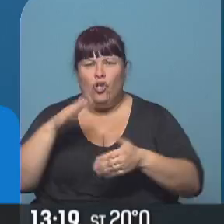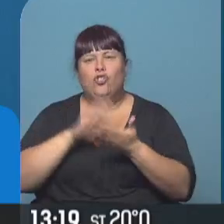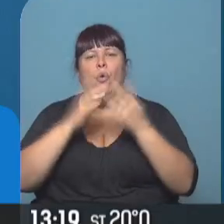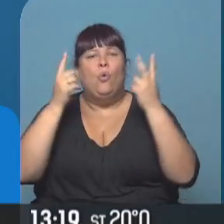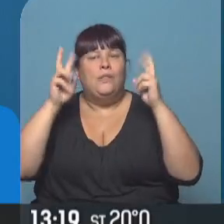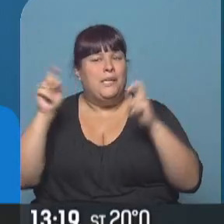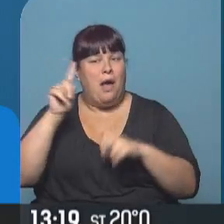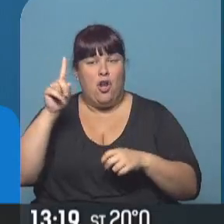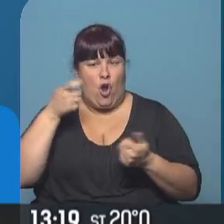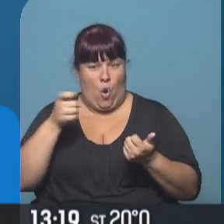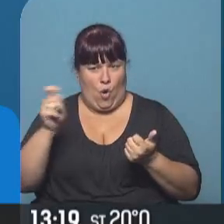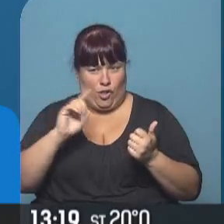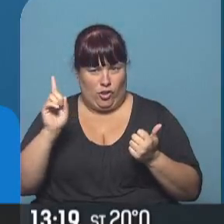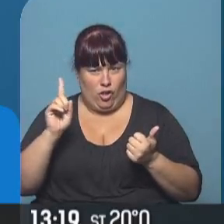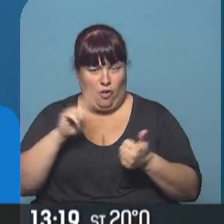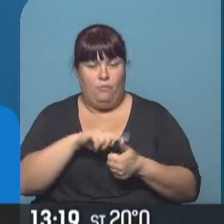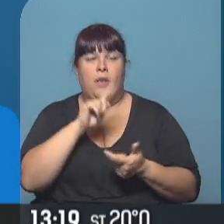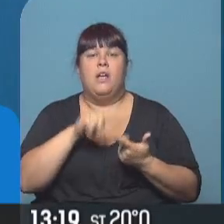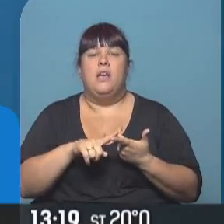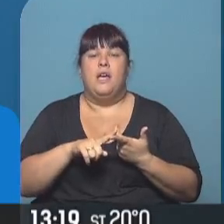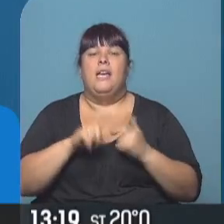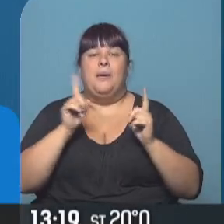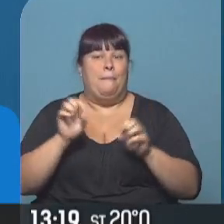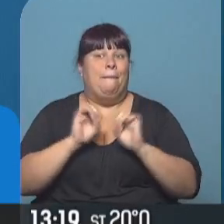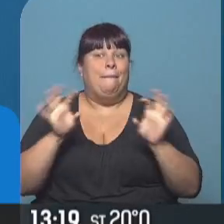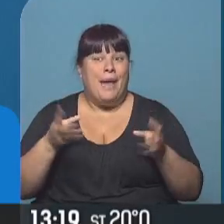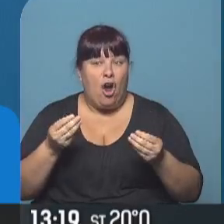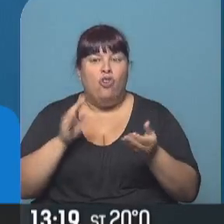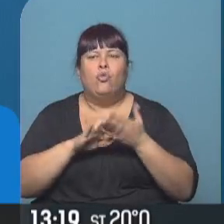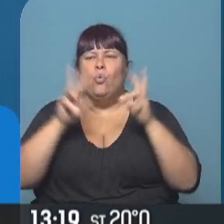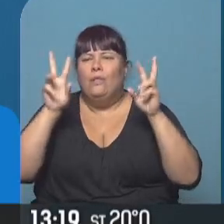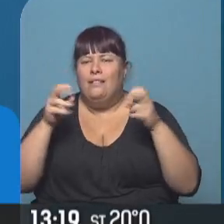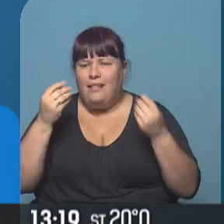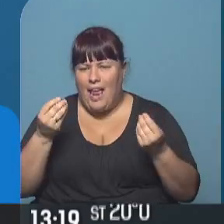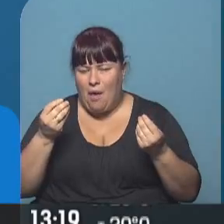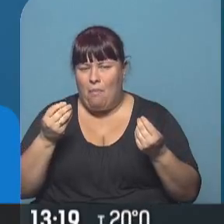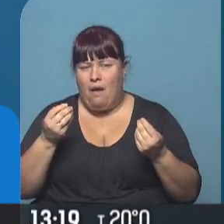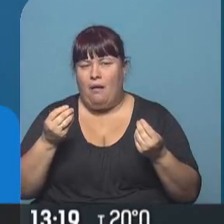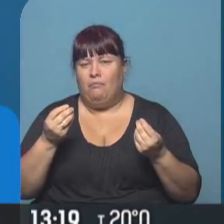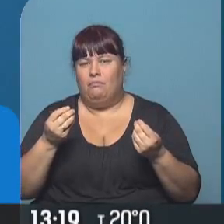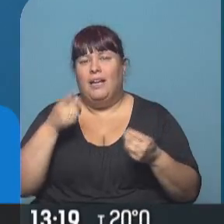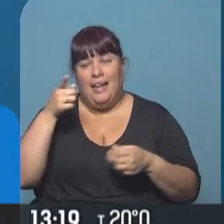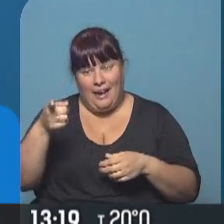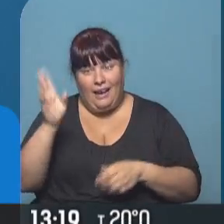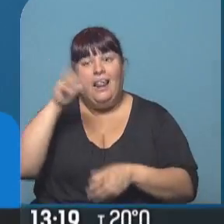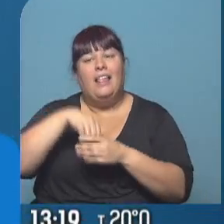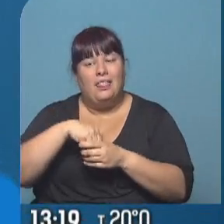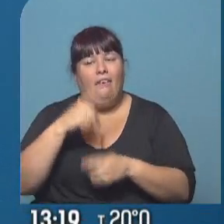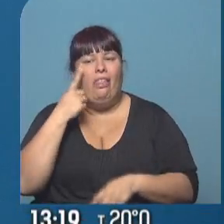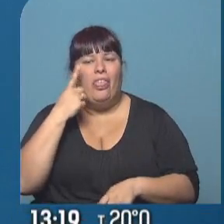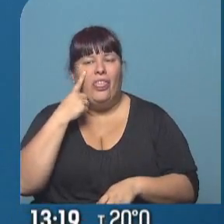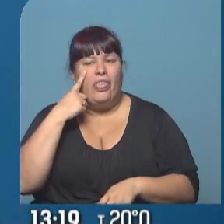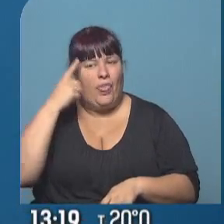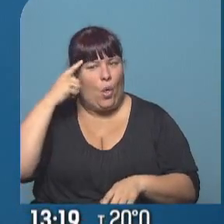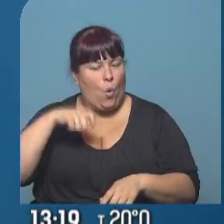que no es judiciable y, lo que es peor aún, sobre un hecho en el cual él tuvo participación